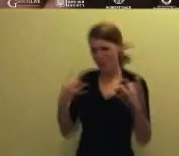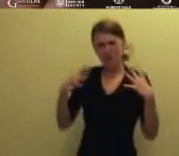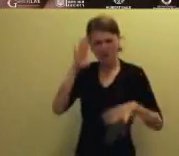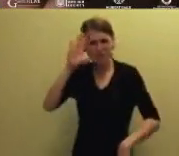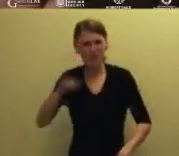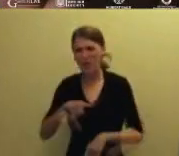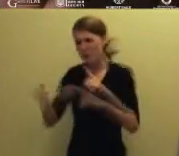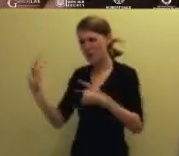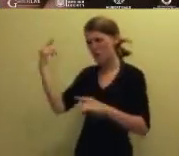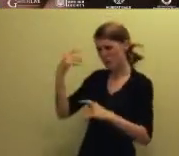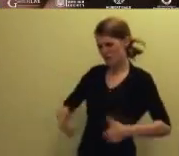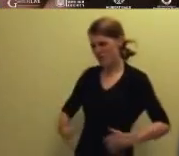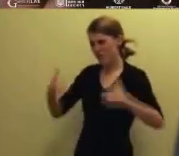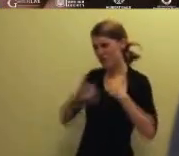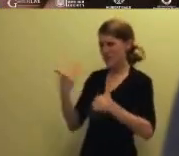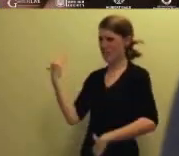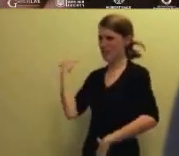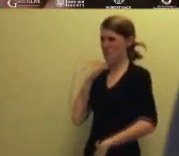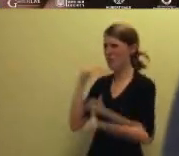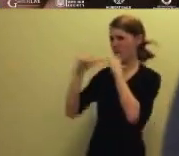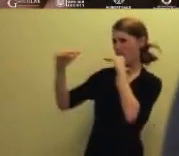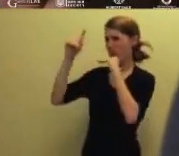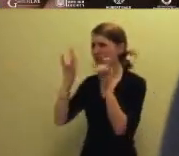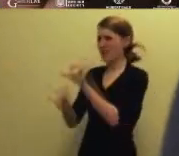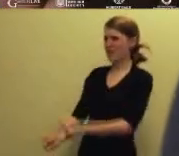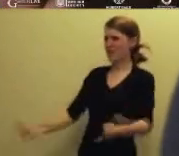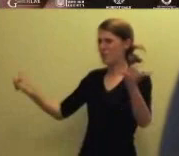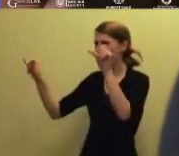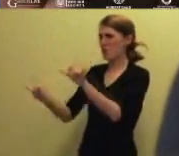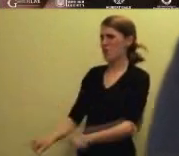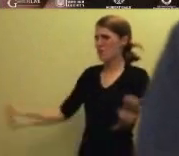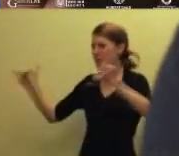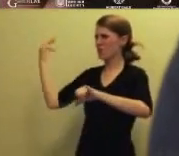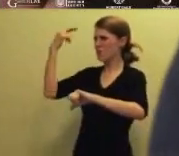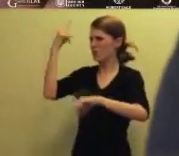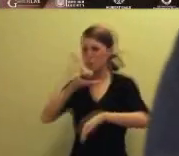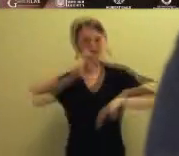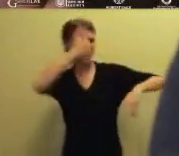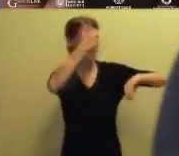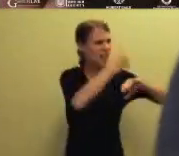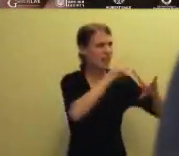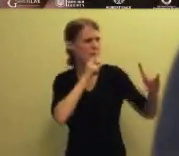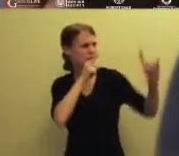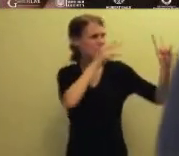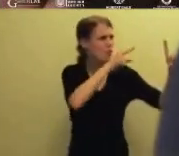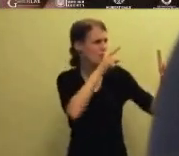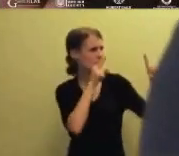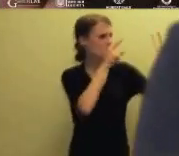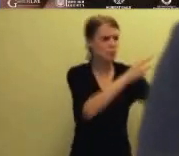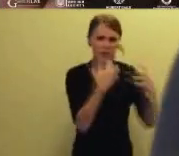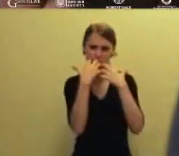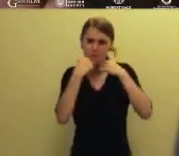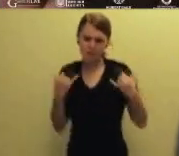me da que voy a hacer nada nada mira tú te metes en el baño y sales y ya está y ahí y